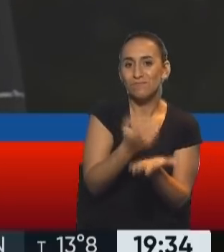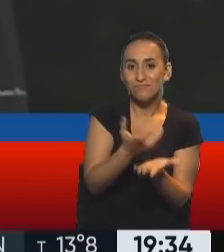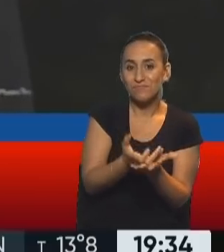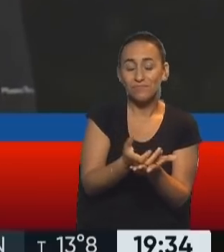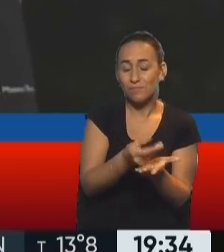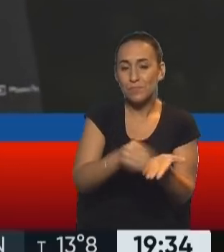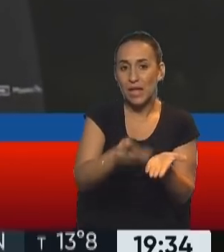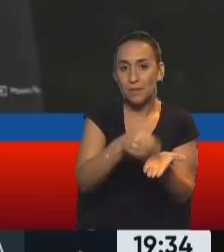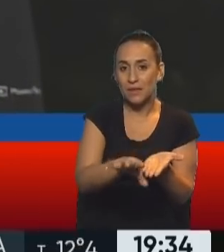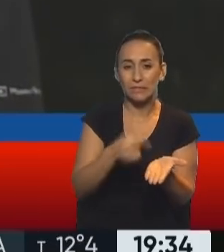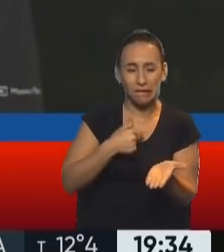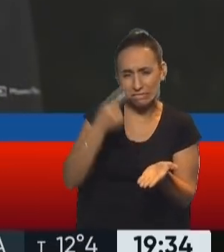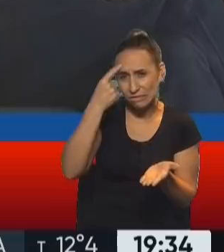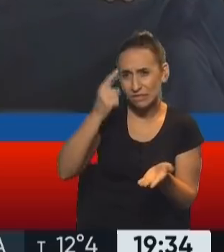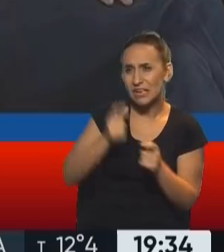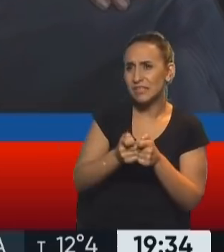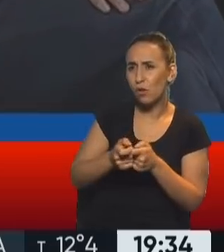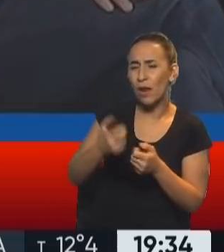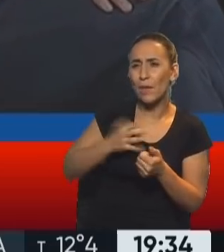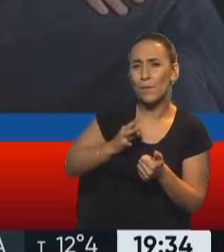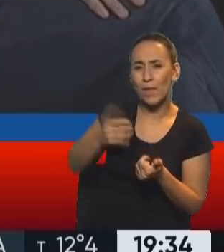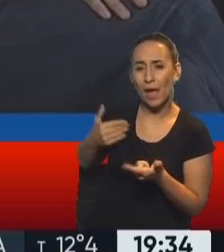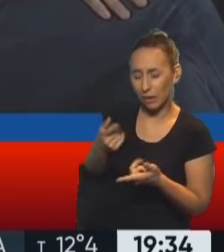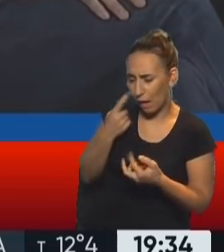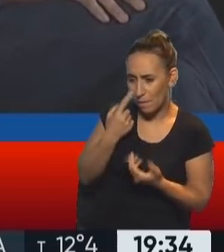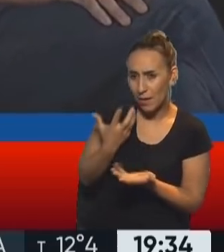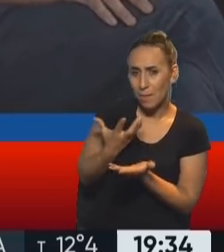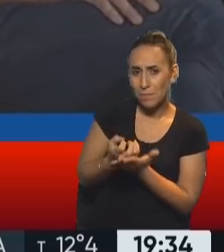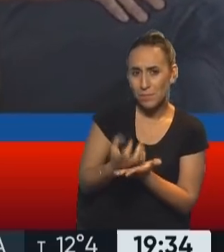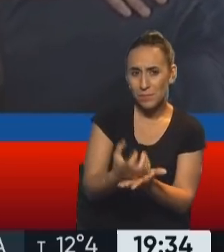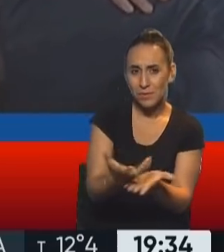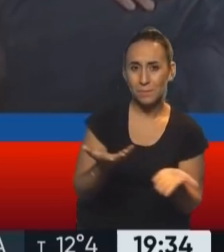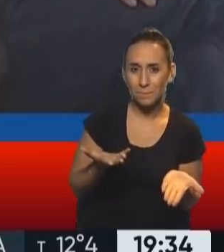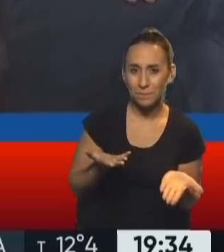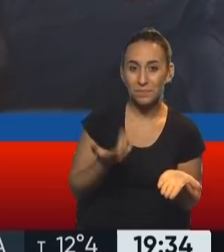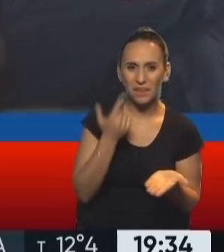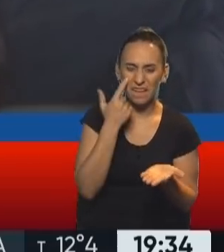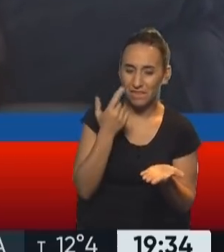iba a buscar a celulares viejos, las pantallas, a ver si las encontraba.